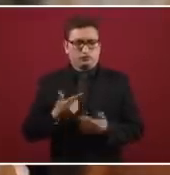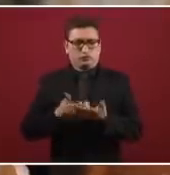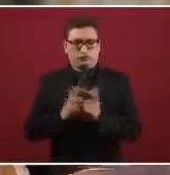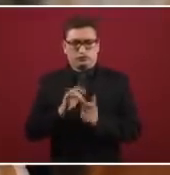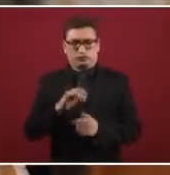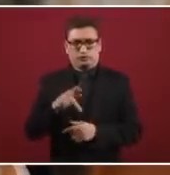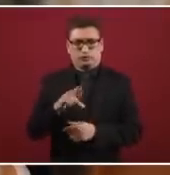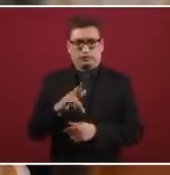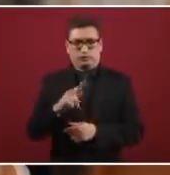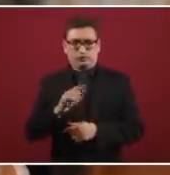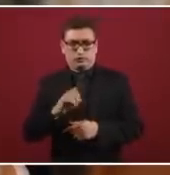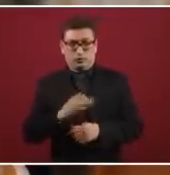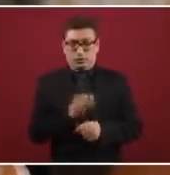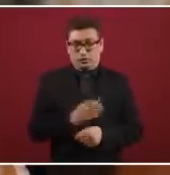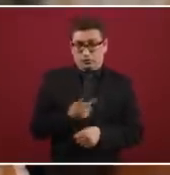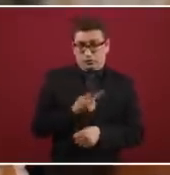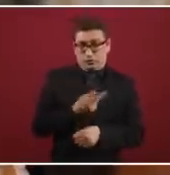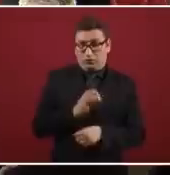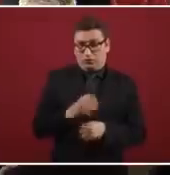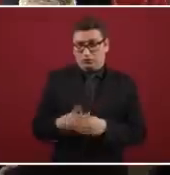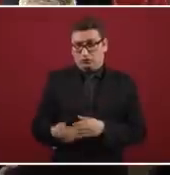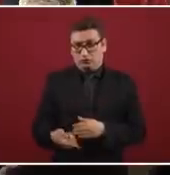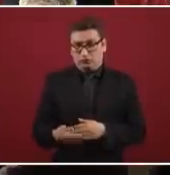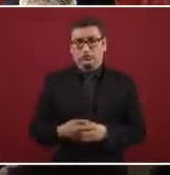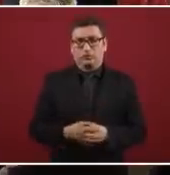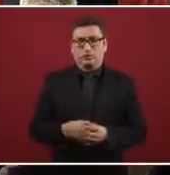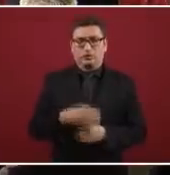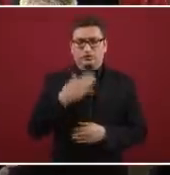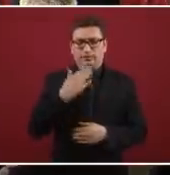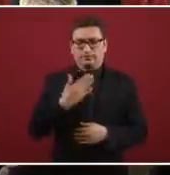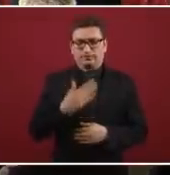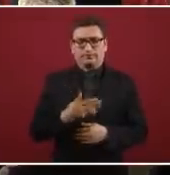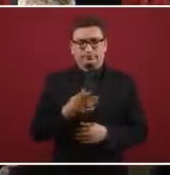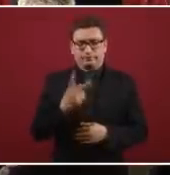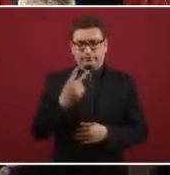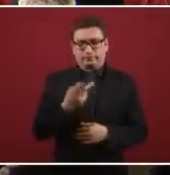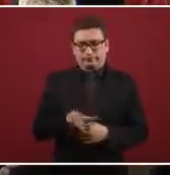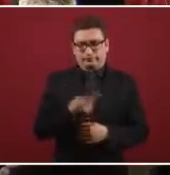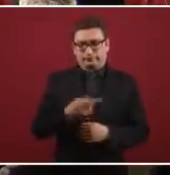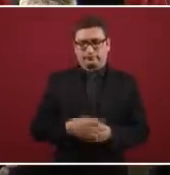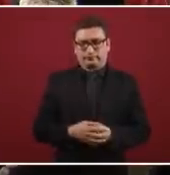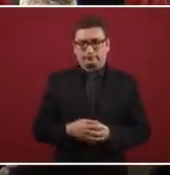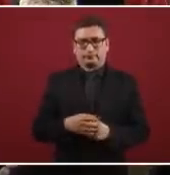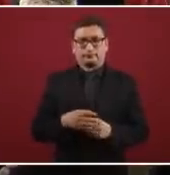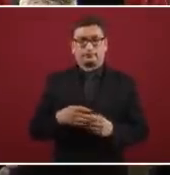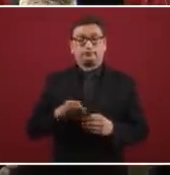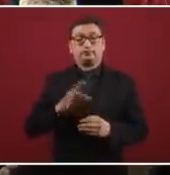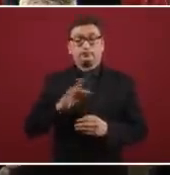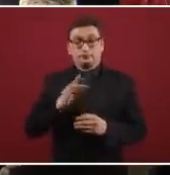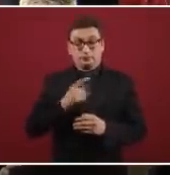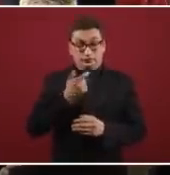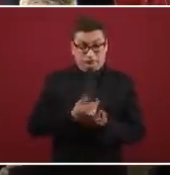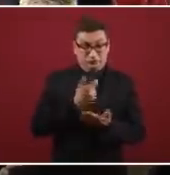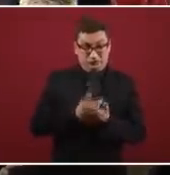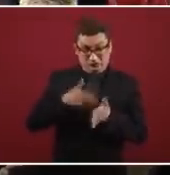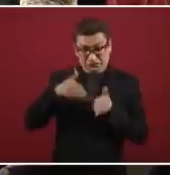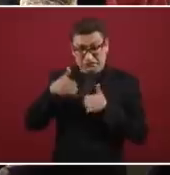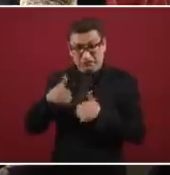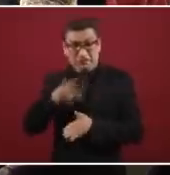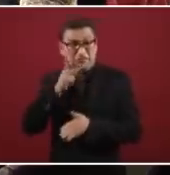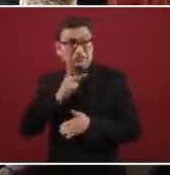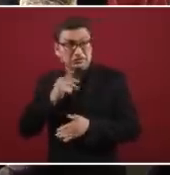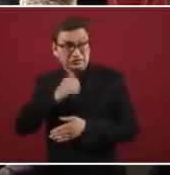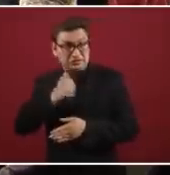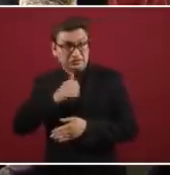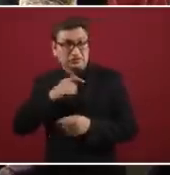no sé si hacérsela más adelante. Sí, muy bien. Bueno, esas dos cosas. Vamos a petrolizar la economía y la participación de los